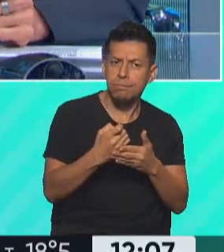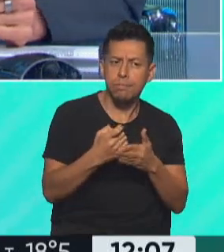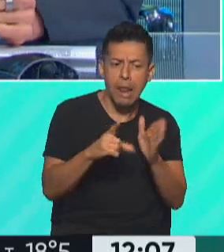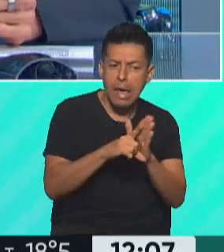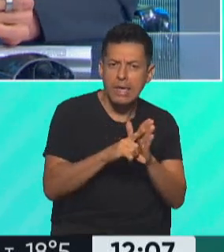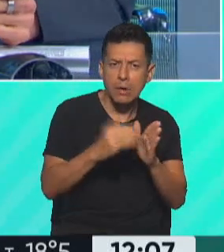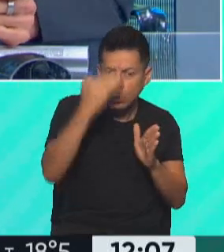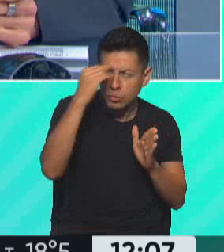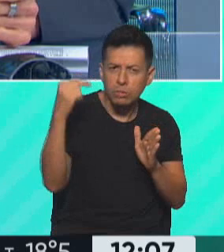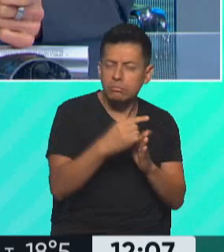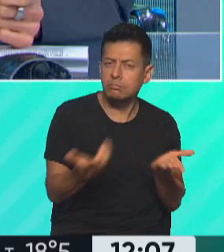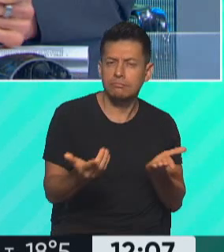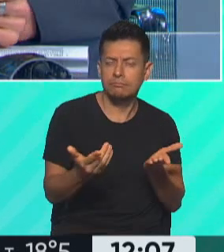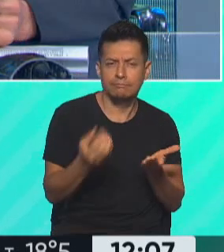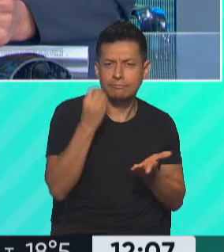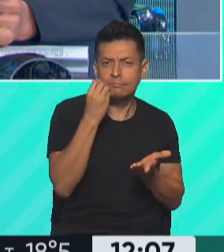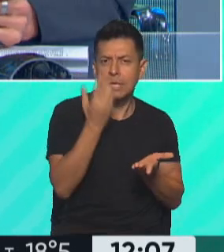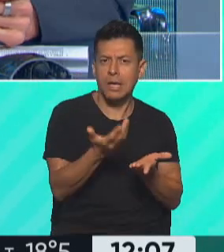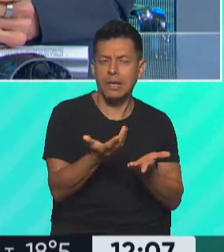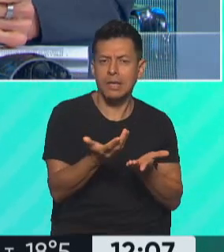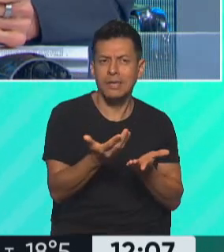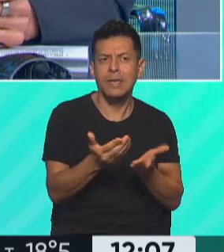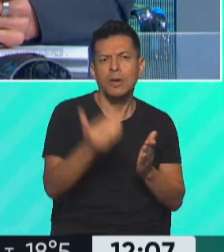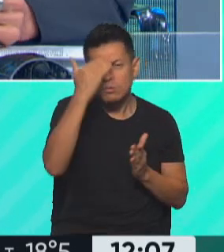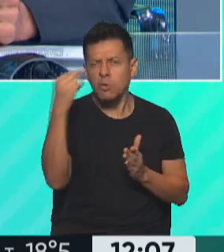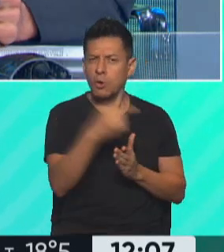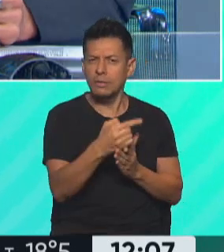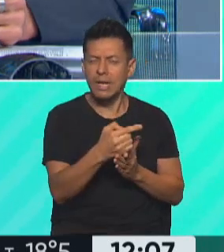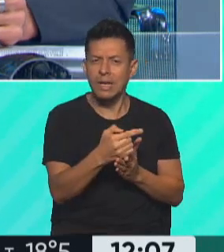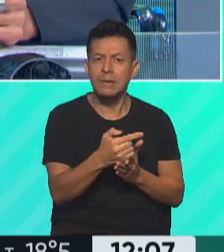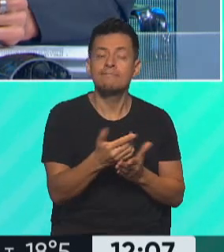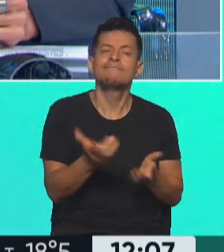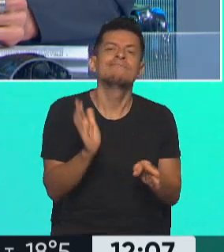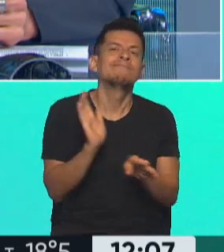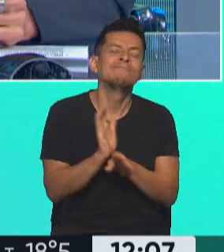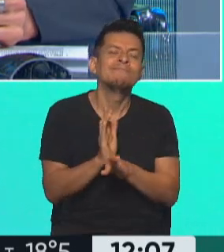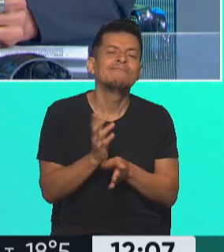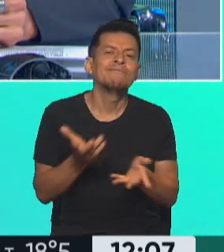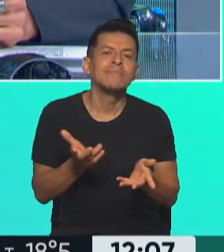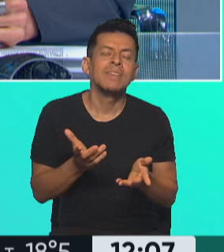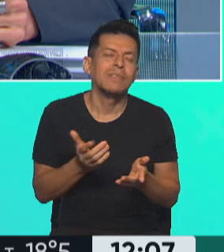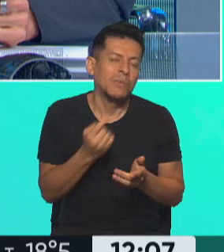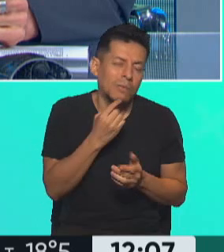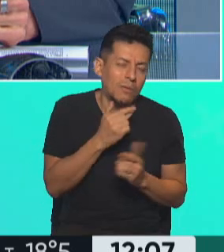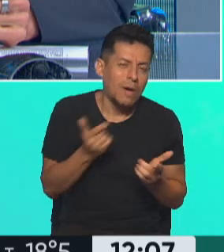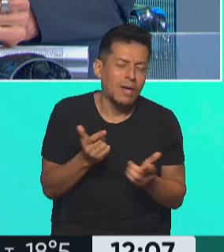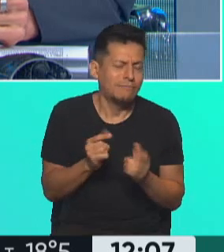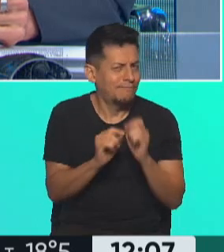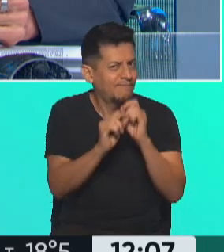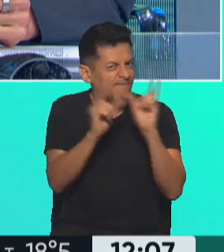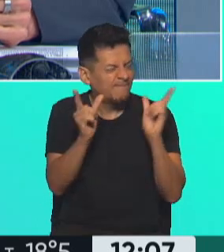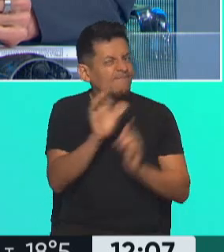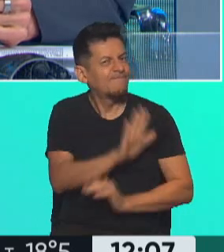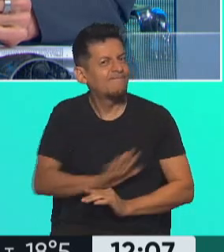una ley que iba en contra de la Constitución, lo cual ya marca, sin lugar a dudas, un hecho llamativo, cuanto